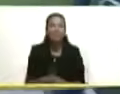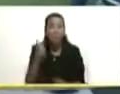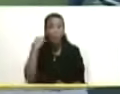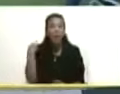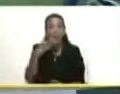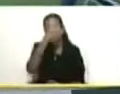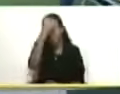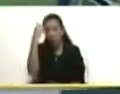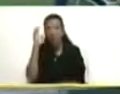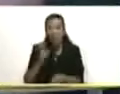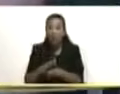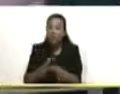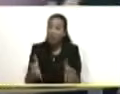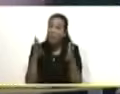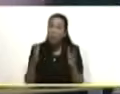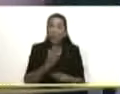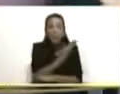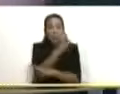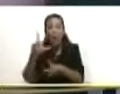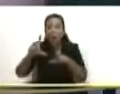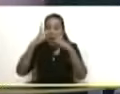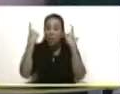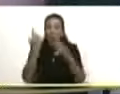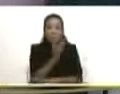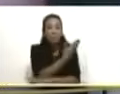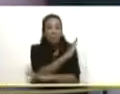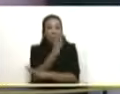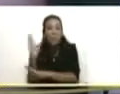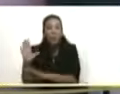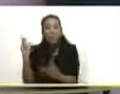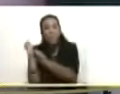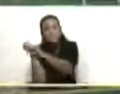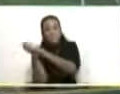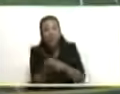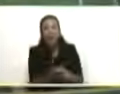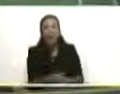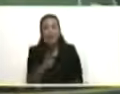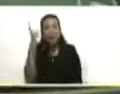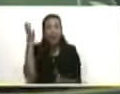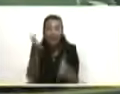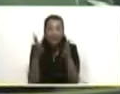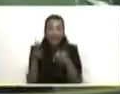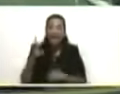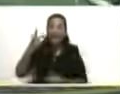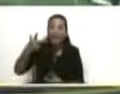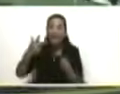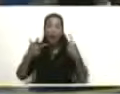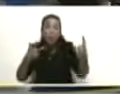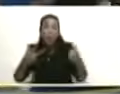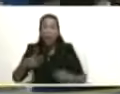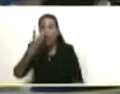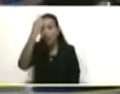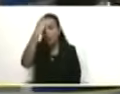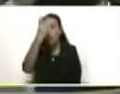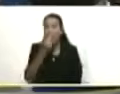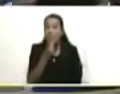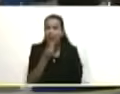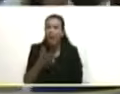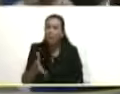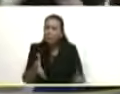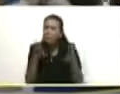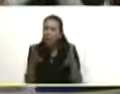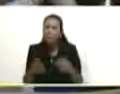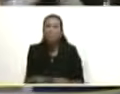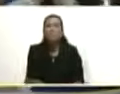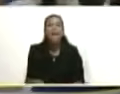que este año quedaron campeones los Tiburones de la Guaira. Y ganaron ayer 3-1 a República Dominicana también. Exacto,